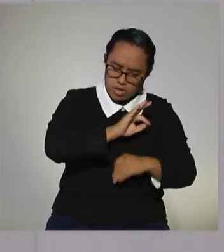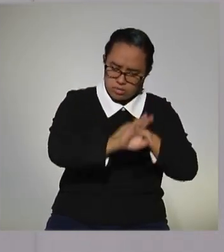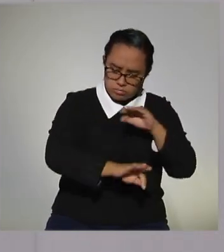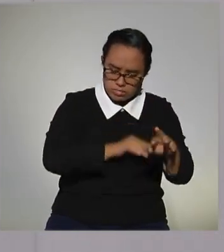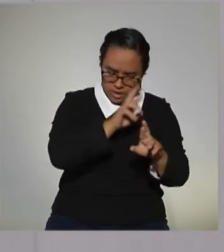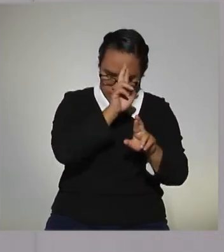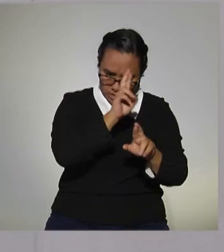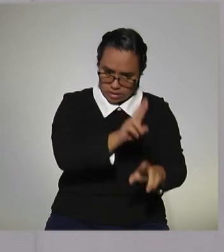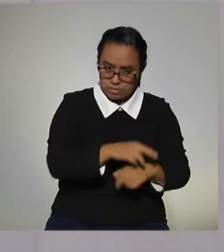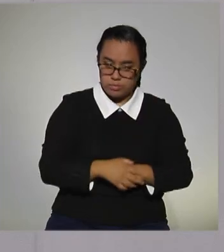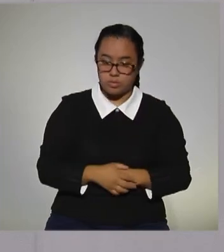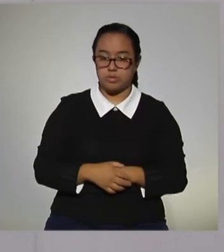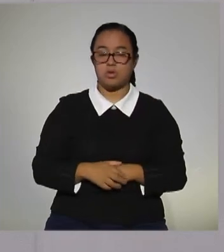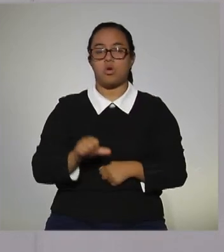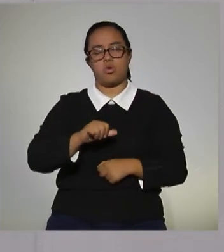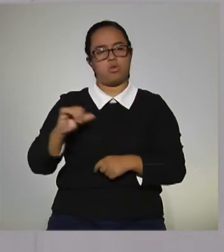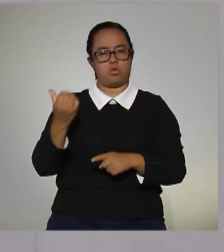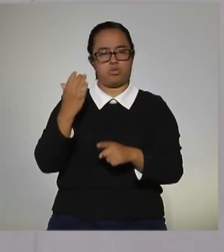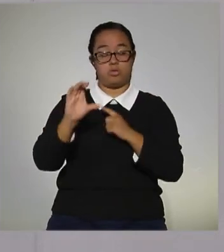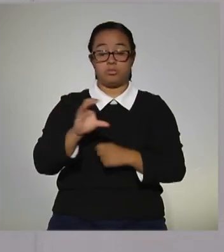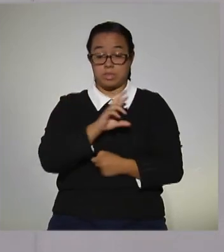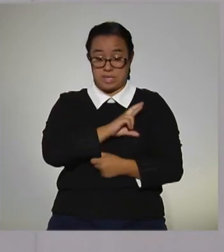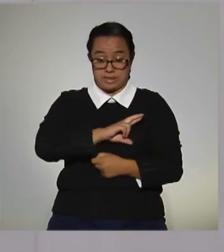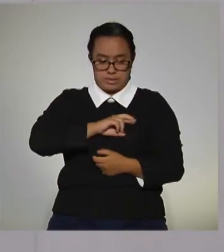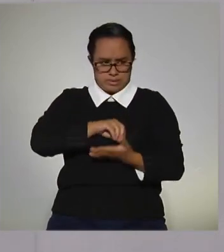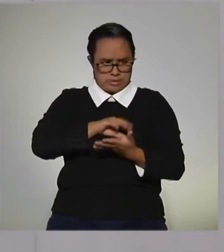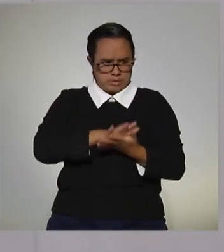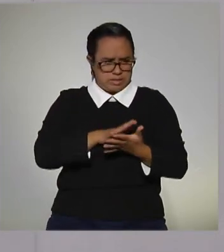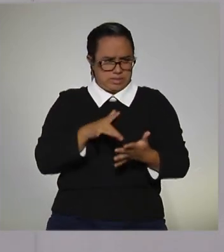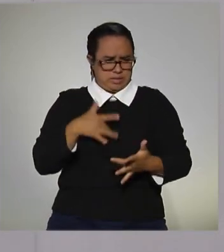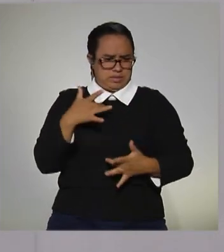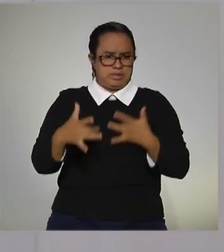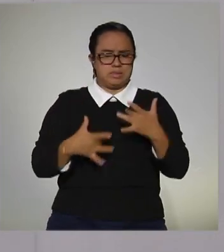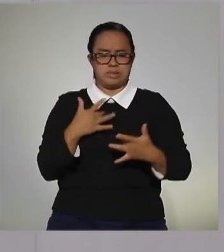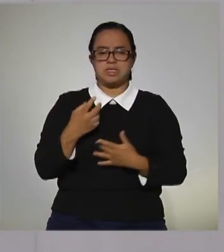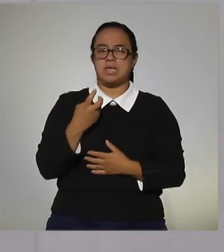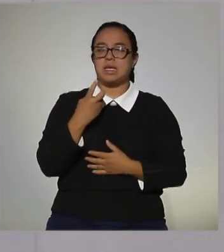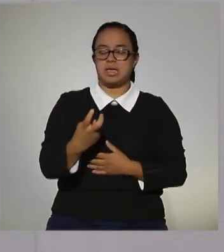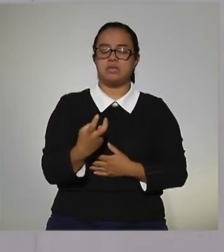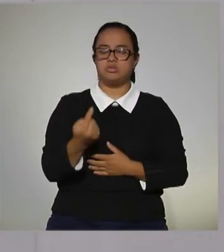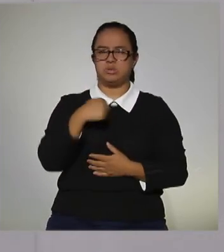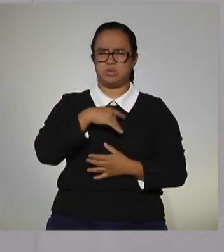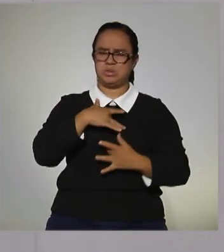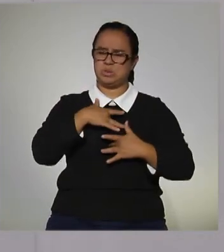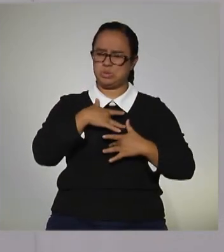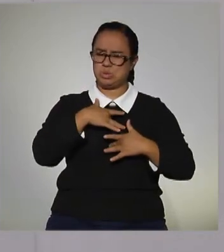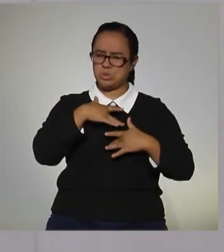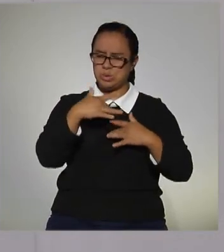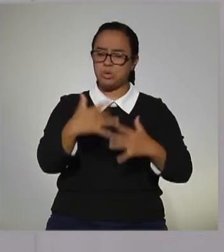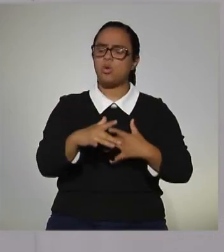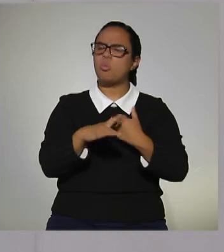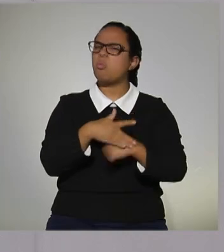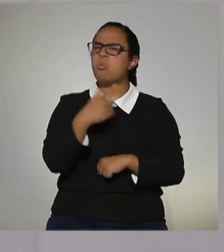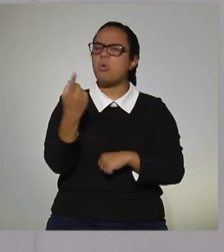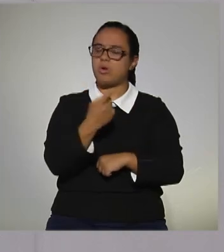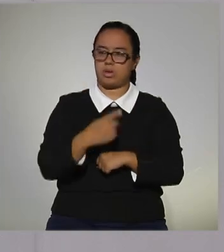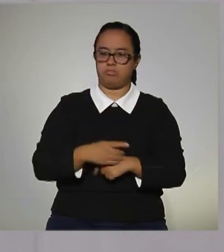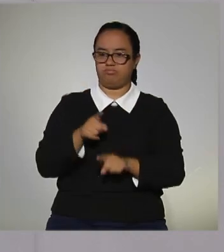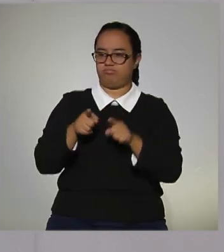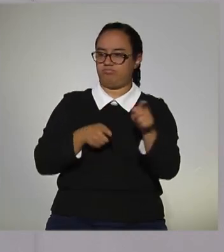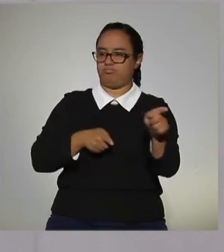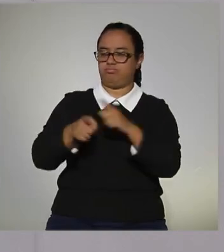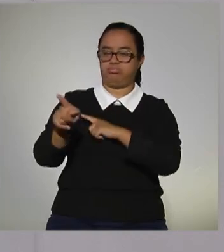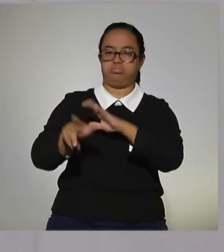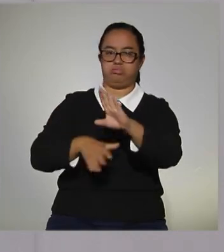hijos. Juan Francisco Meso nos dice, el resentimiento es un dolor moral que se produce como consecuencia de una ofensa.